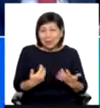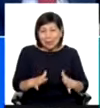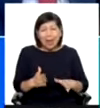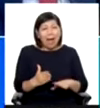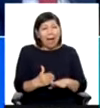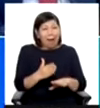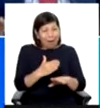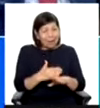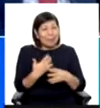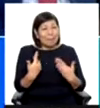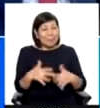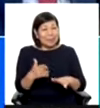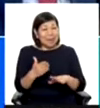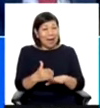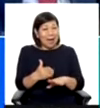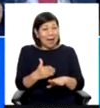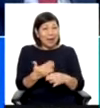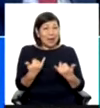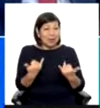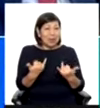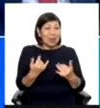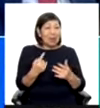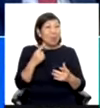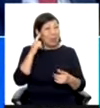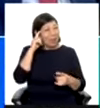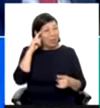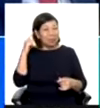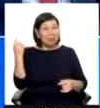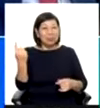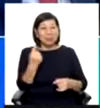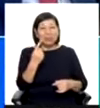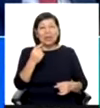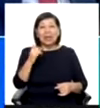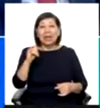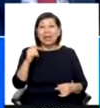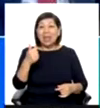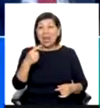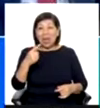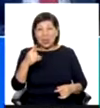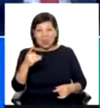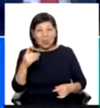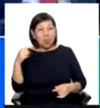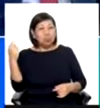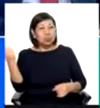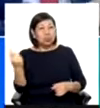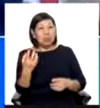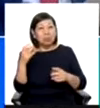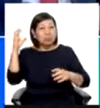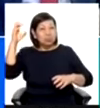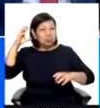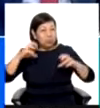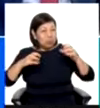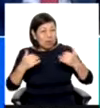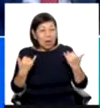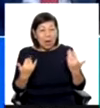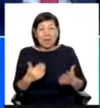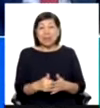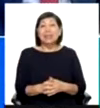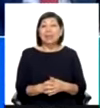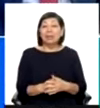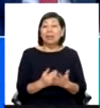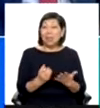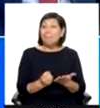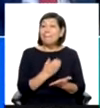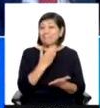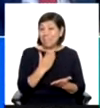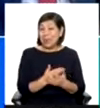otro dado se da, como lo que ha ocurrido con el ciclón de Yaku. O sea, Yaku, ¿no? Claro. Entonces, tenemos ahora un